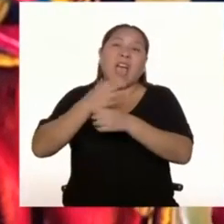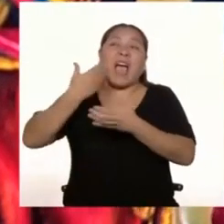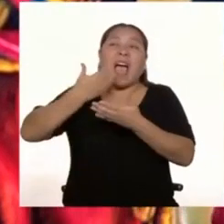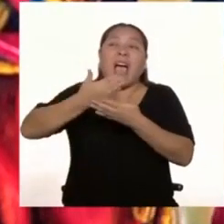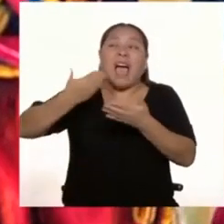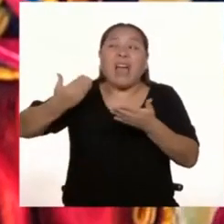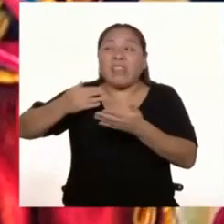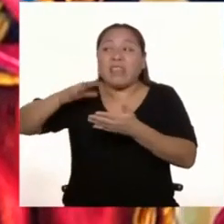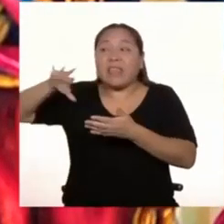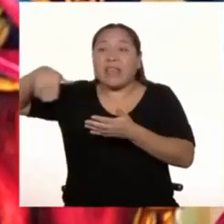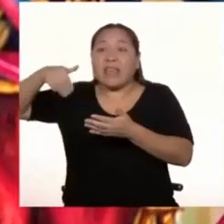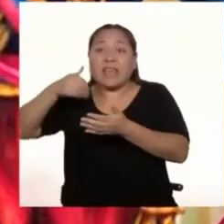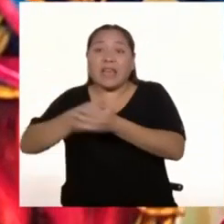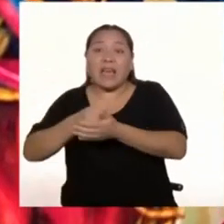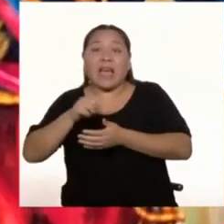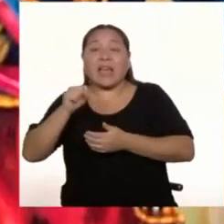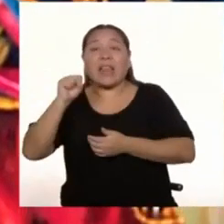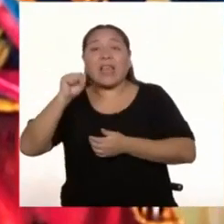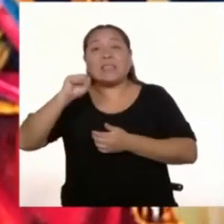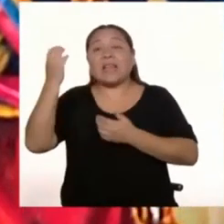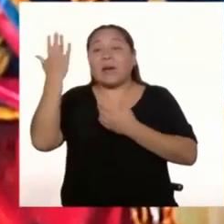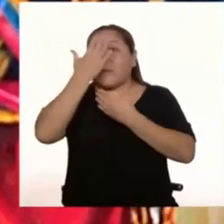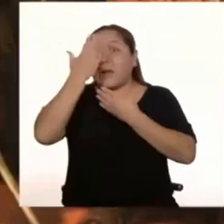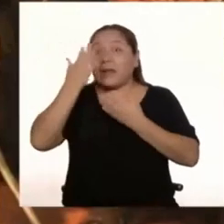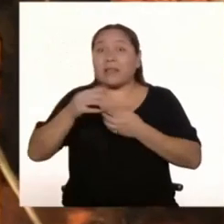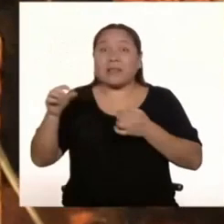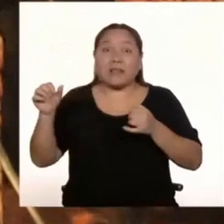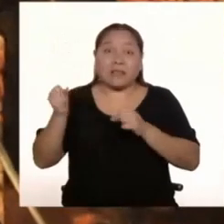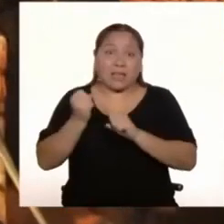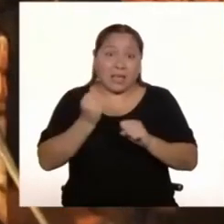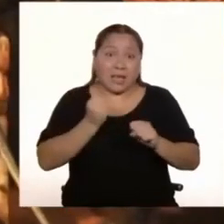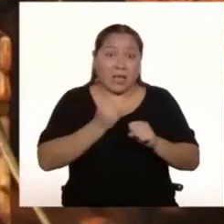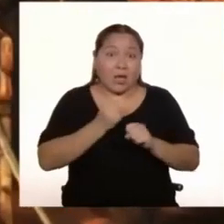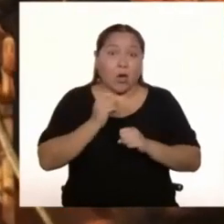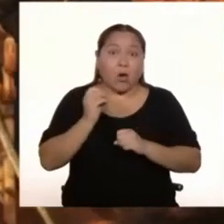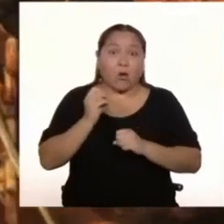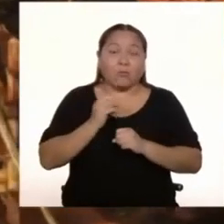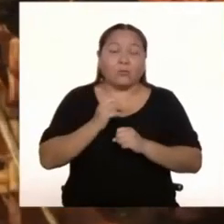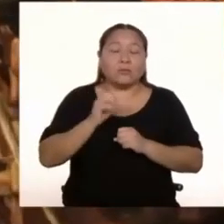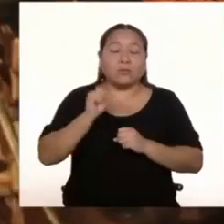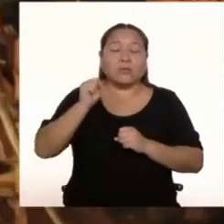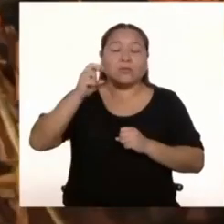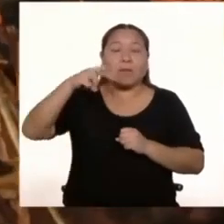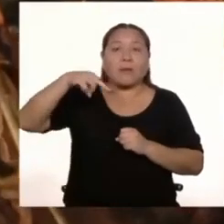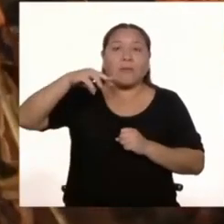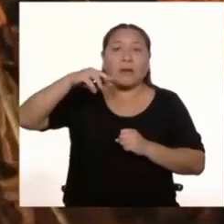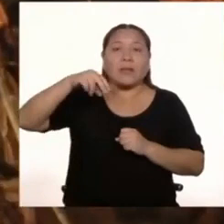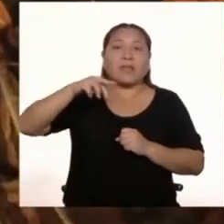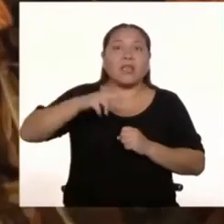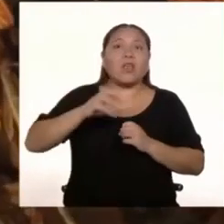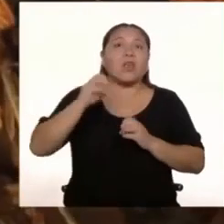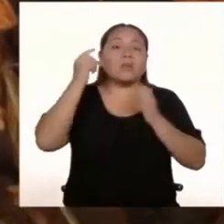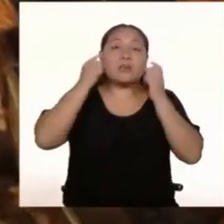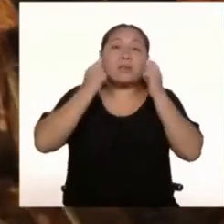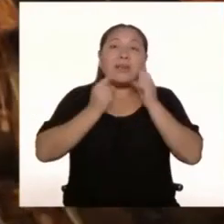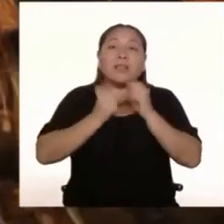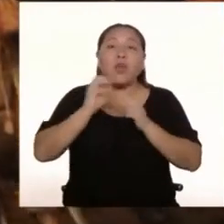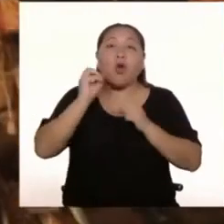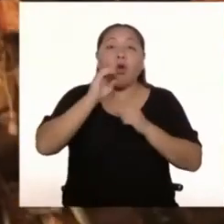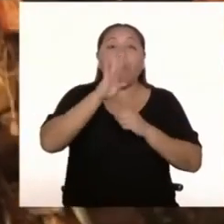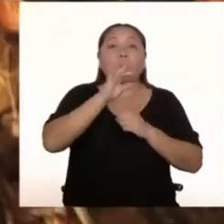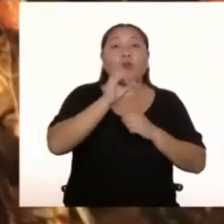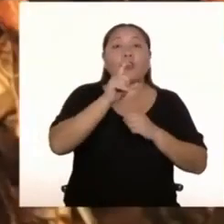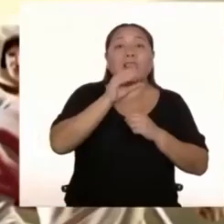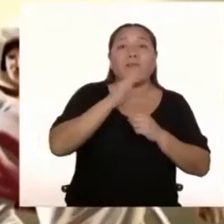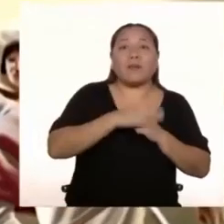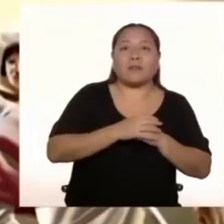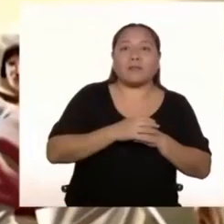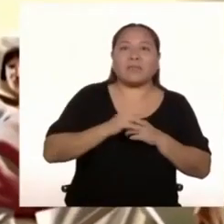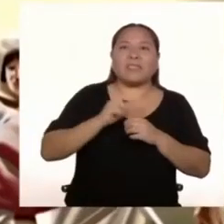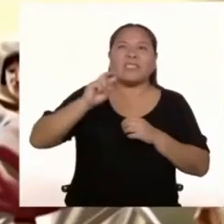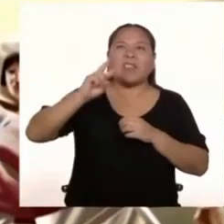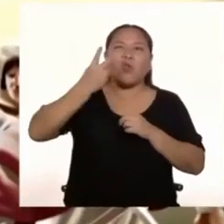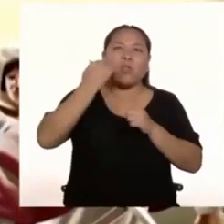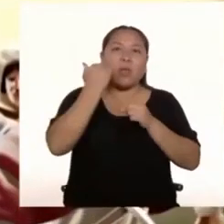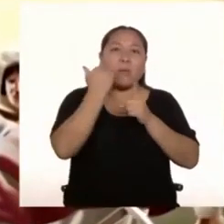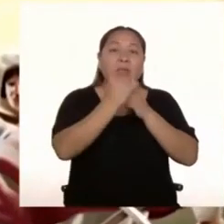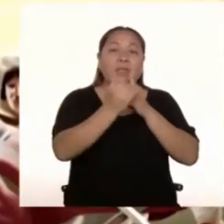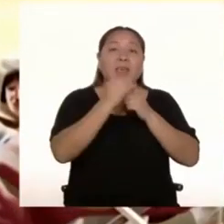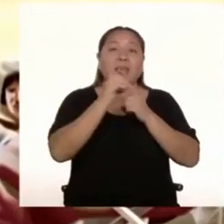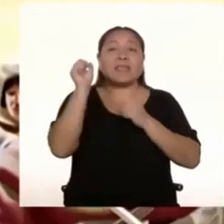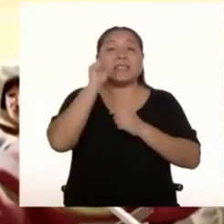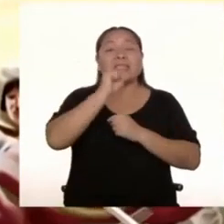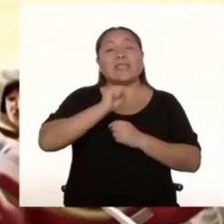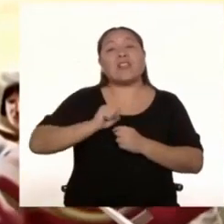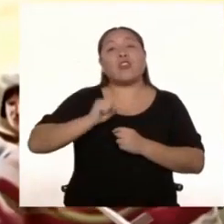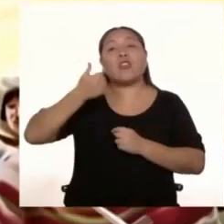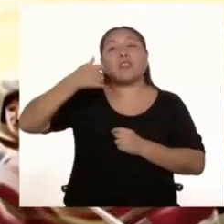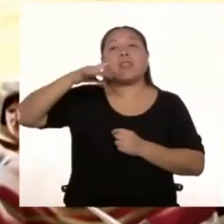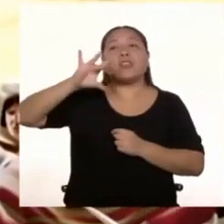Bolívar. Algunos señalan que el origen lo podemos encontrar en la segunda mitad del siglo XVIII, con la gran rebelión del